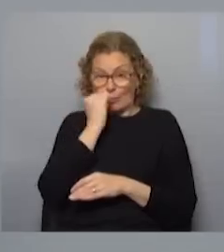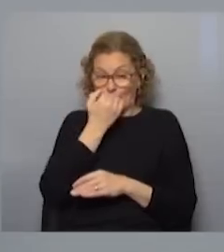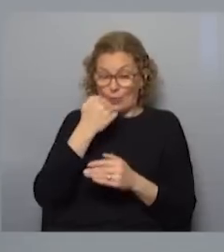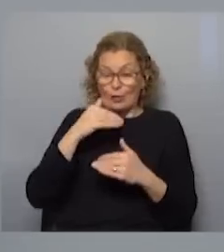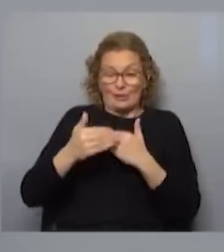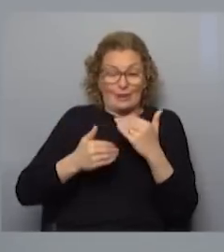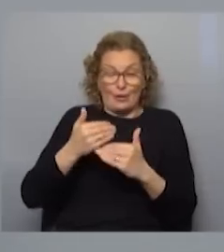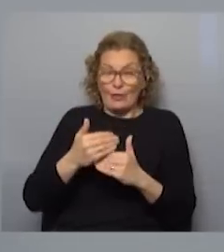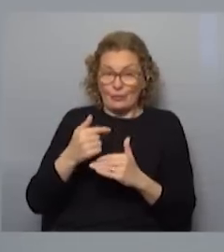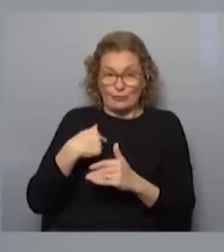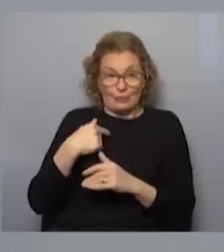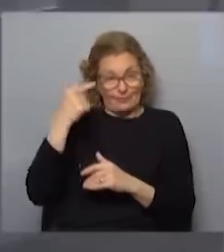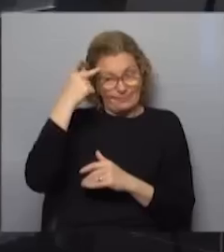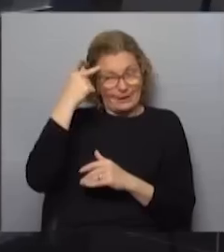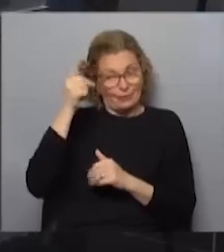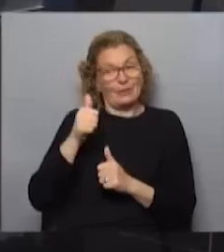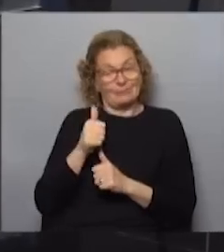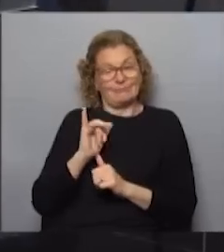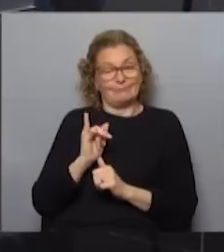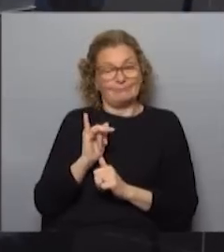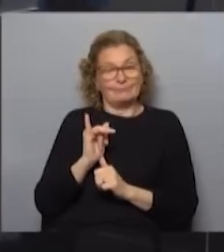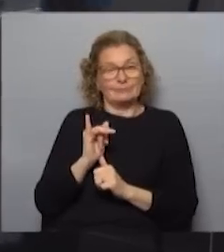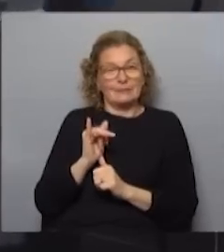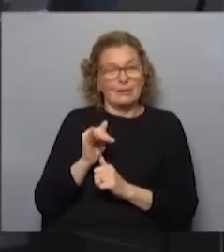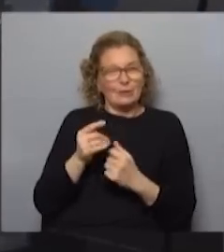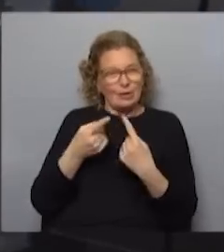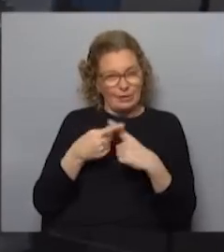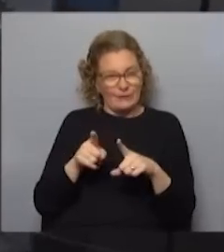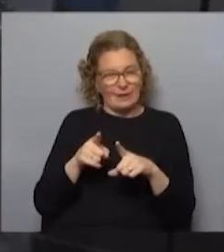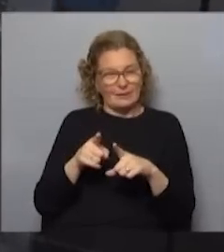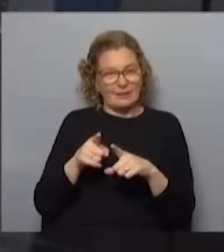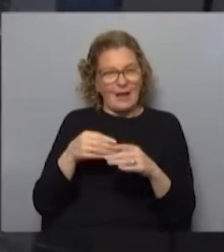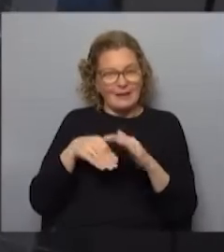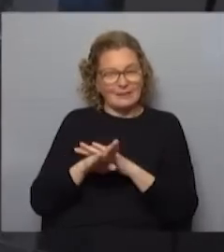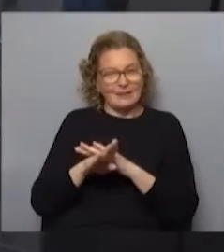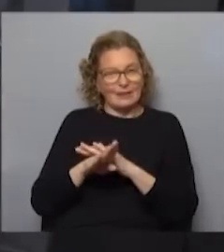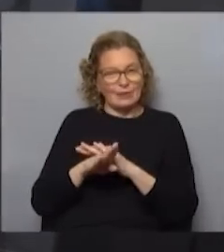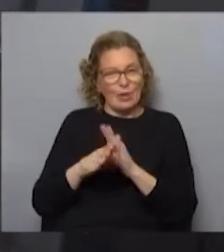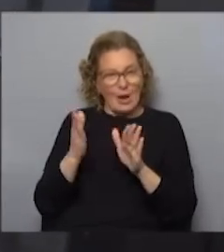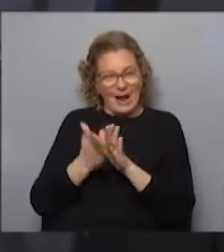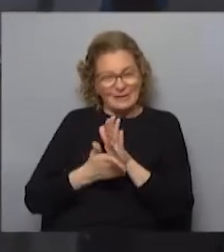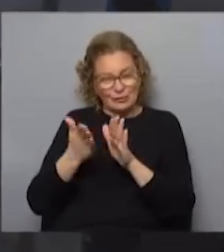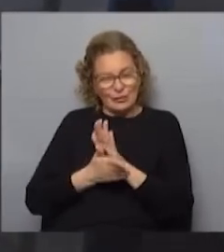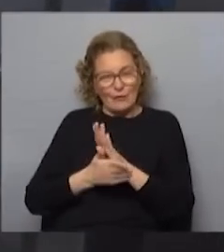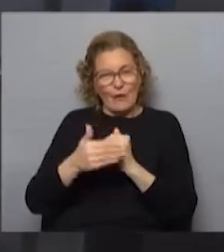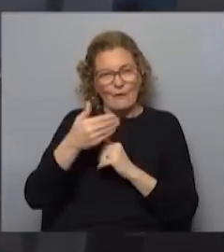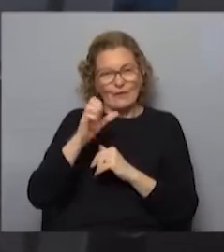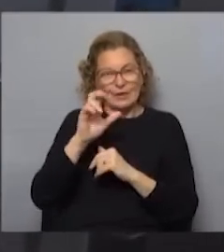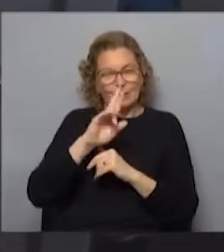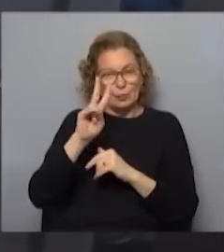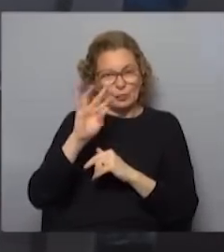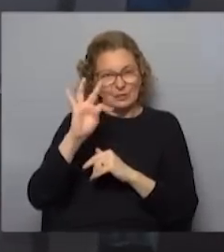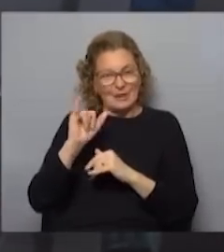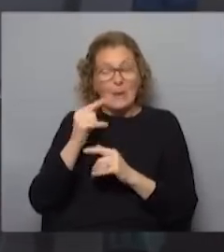continuó continuó perdón digo eso es lo que diferencia por ejemplo el acceso que ustedes tuvieron a los archivos de rutty pero no así a